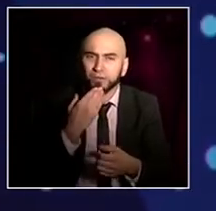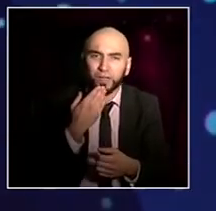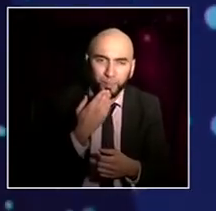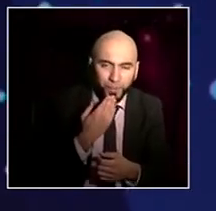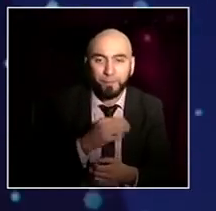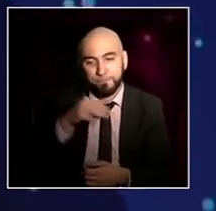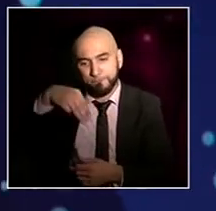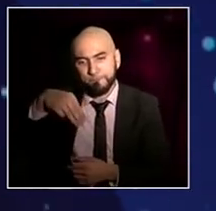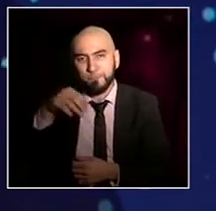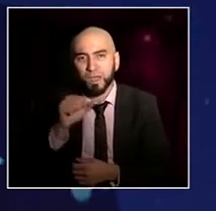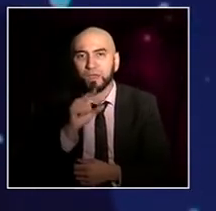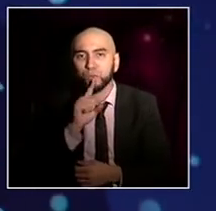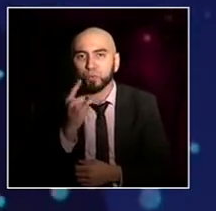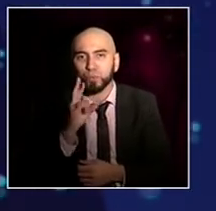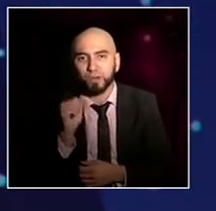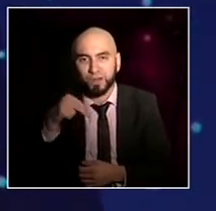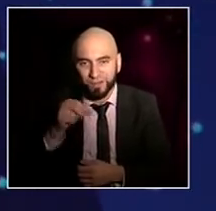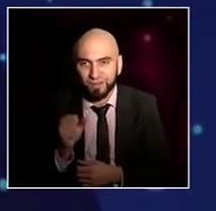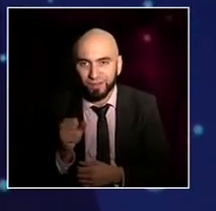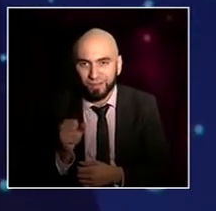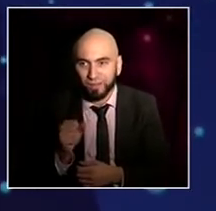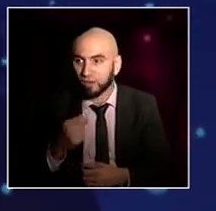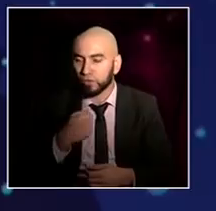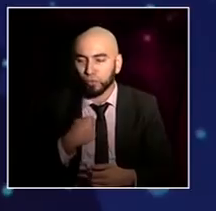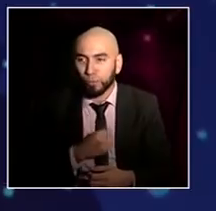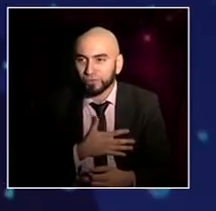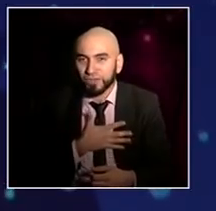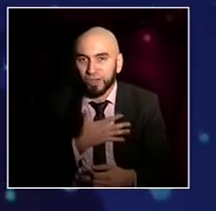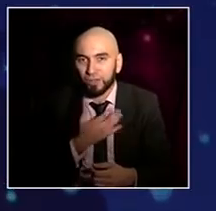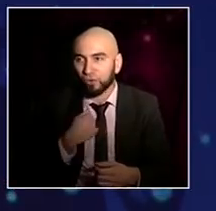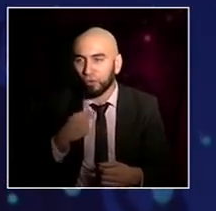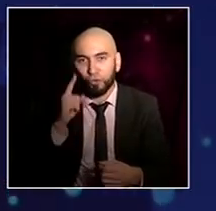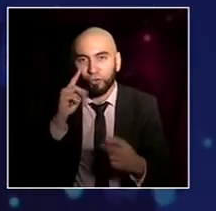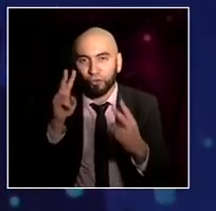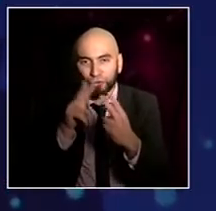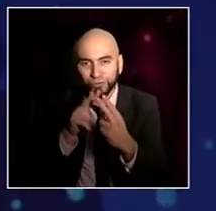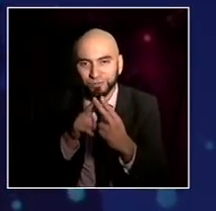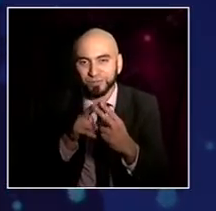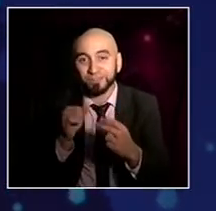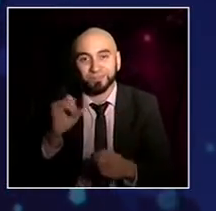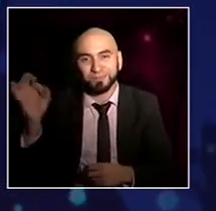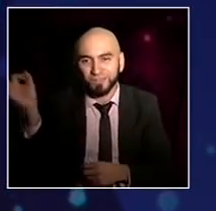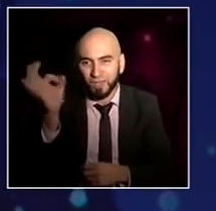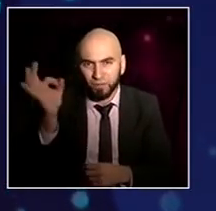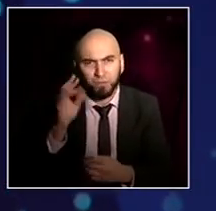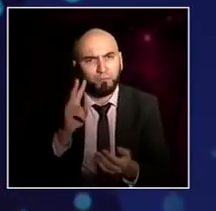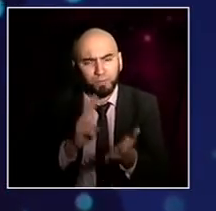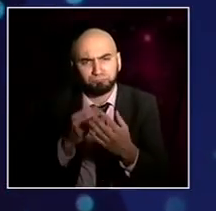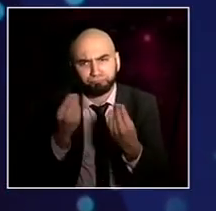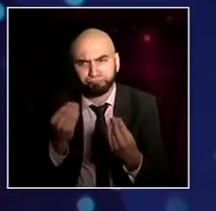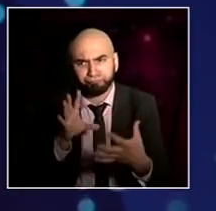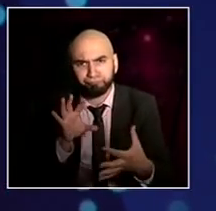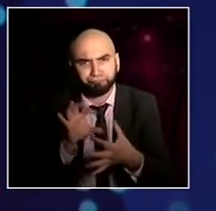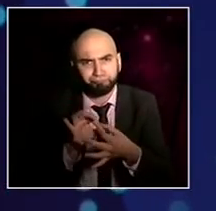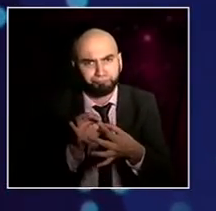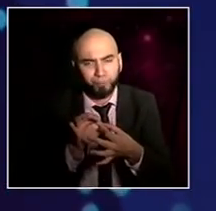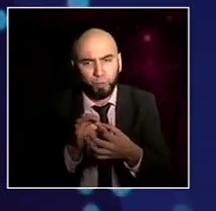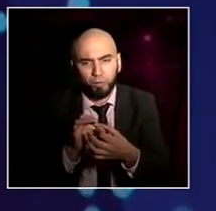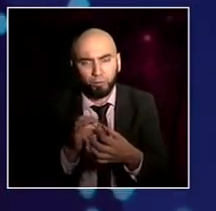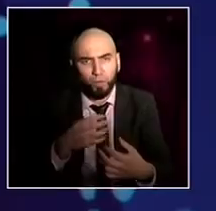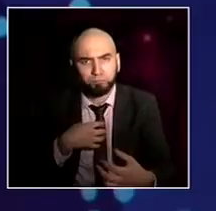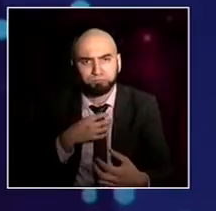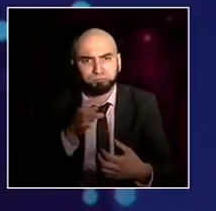emocionado de conocer el sábado. Fue una de las primeras personas de realmente enfatizar esta conexión entre estar vivo